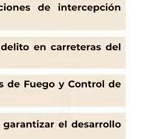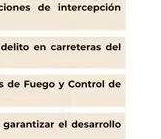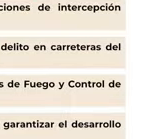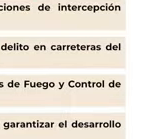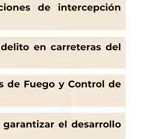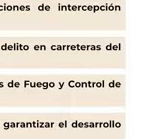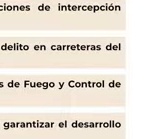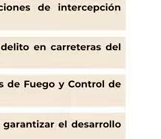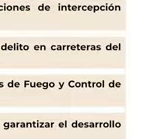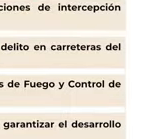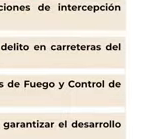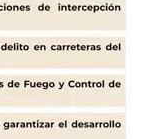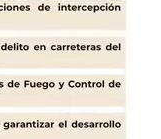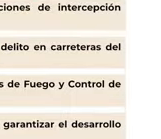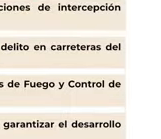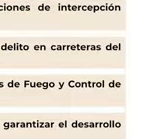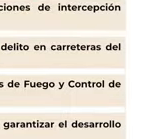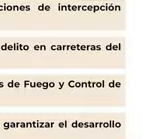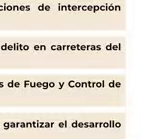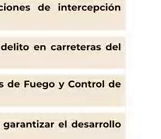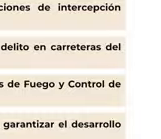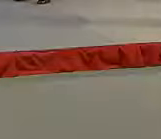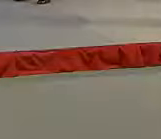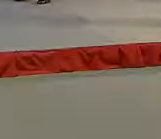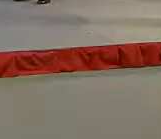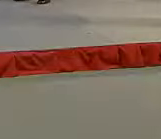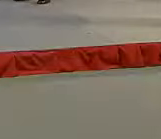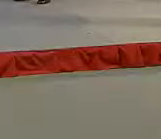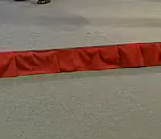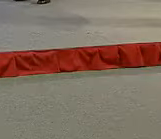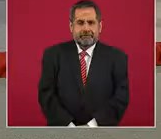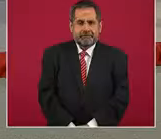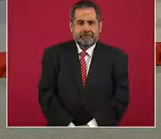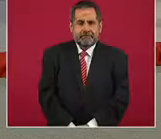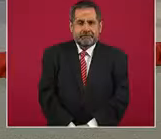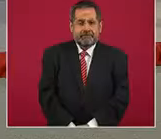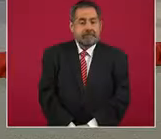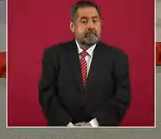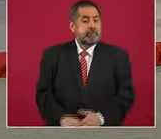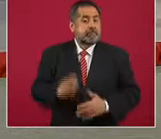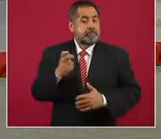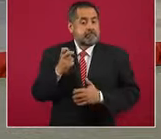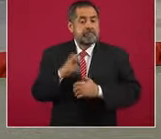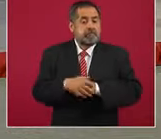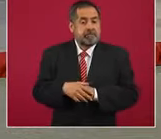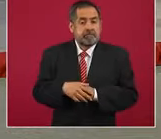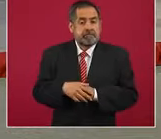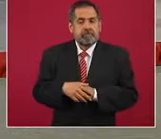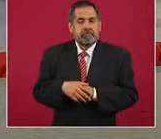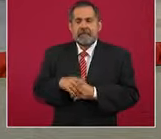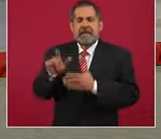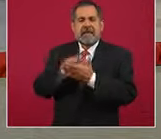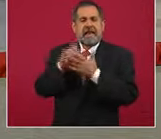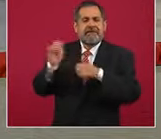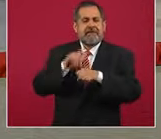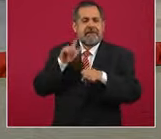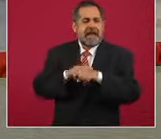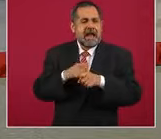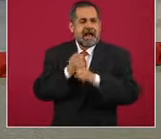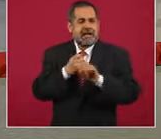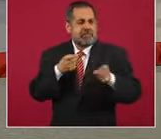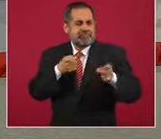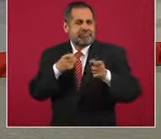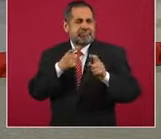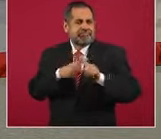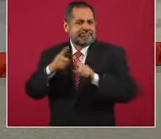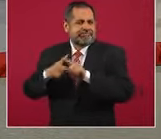3,119,750 kilómetros patrullados para la prevención del delito. Aplicación permanente de la Ley Federal de Armas de Fuego y control